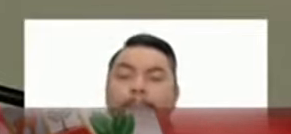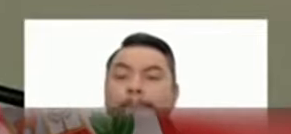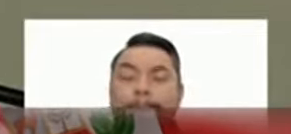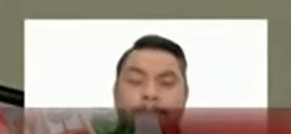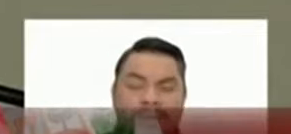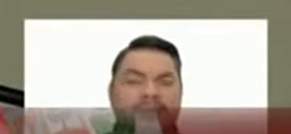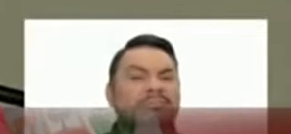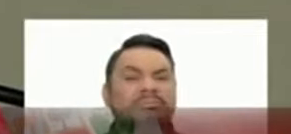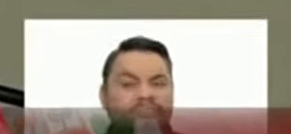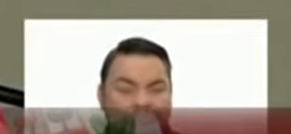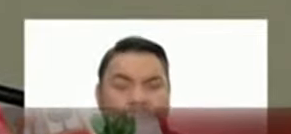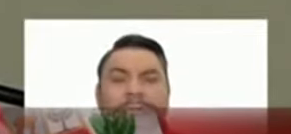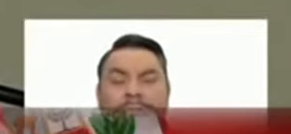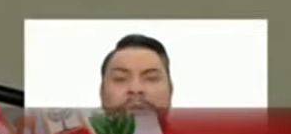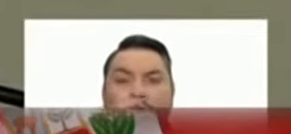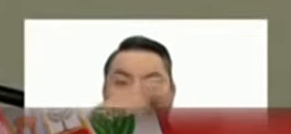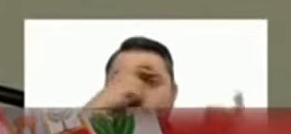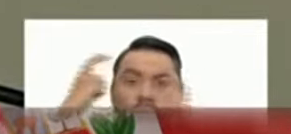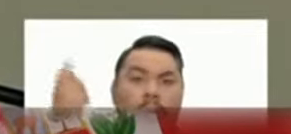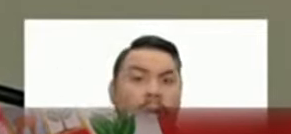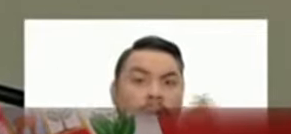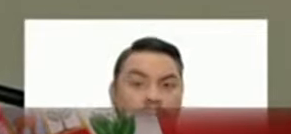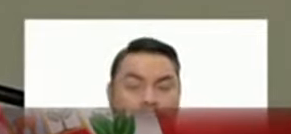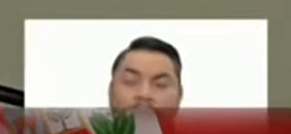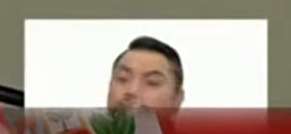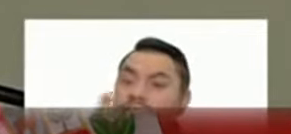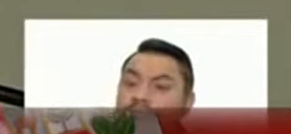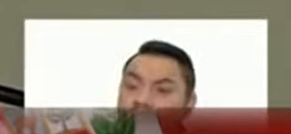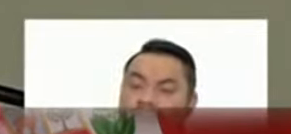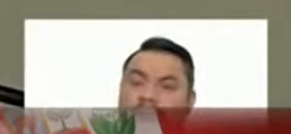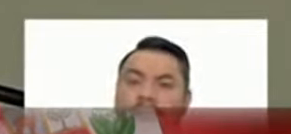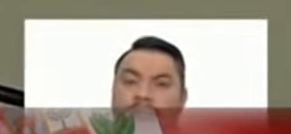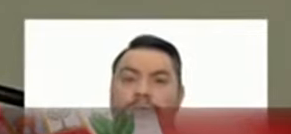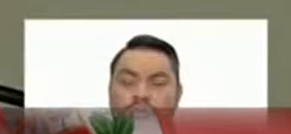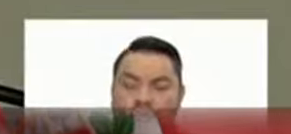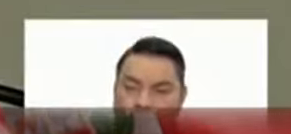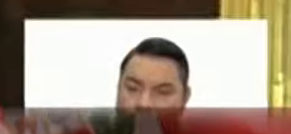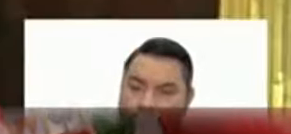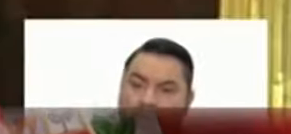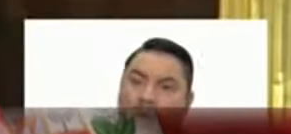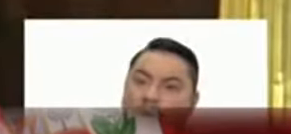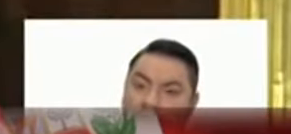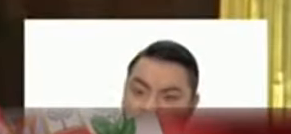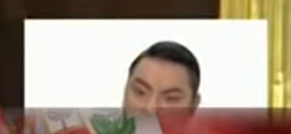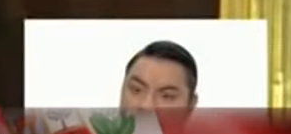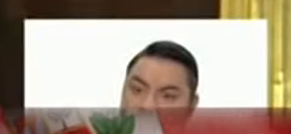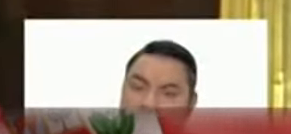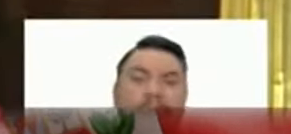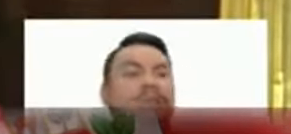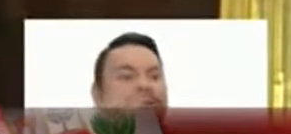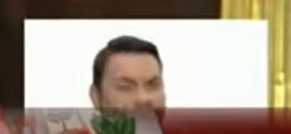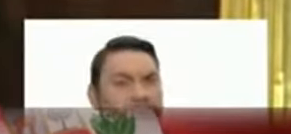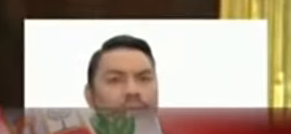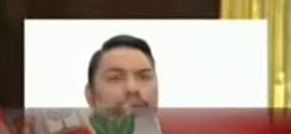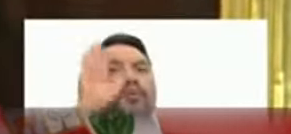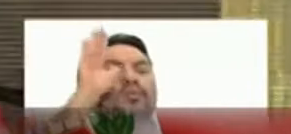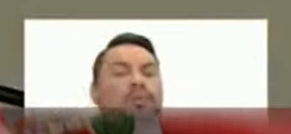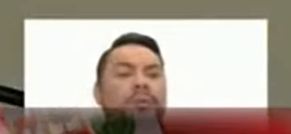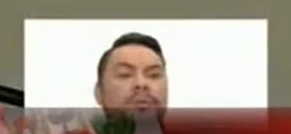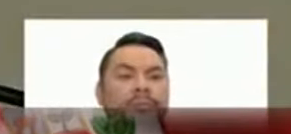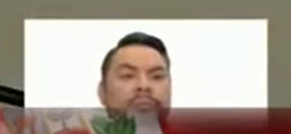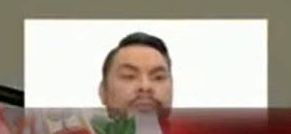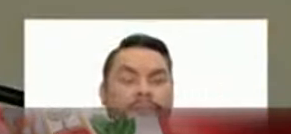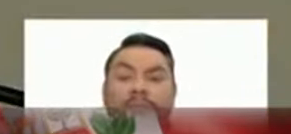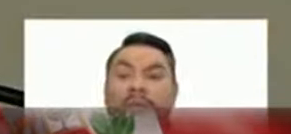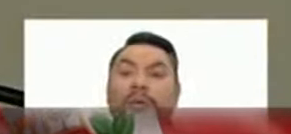de Estado en el Despacho de Comercio Exterior y Turismo, que le confío? Sí, juro.